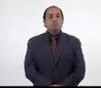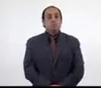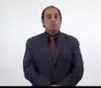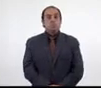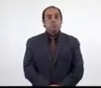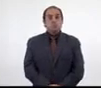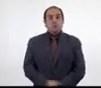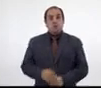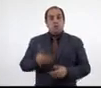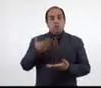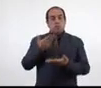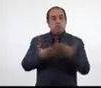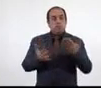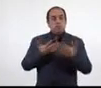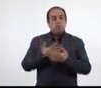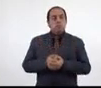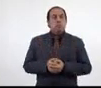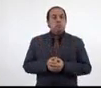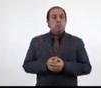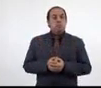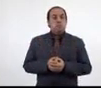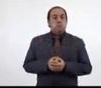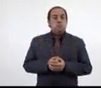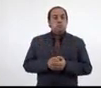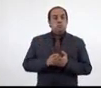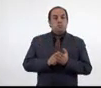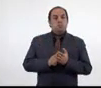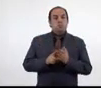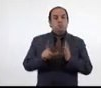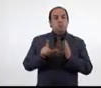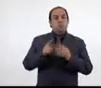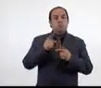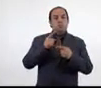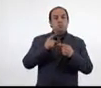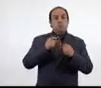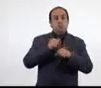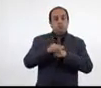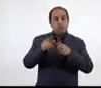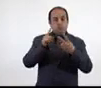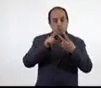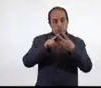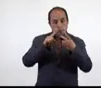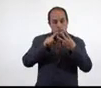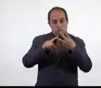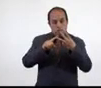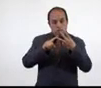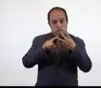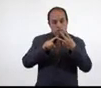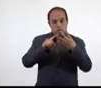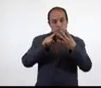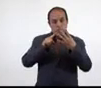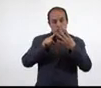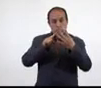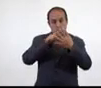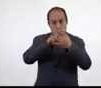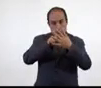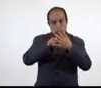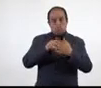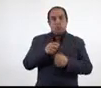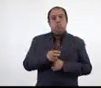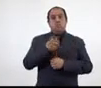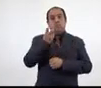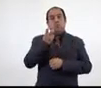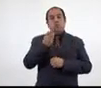Actualmente, las líneas de acción que están viendo, que es la número 2, la número 3 y la número 5, son las que, adicional de las